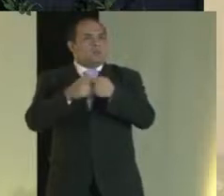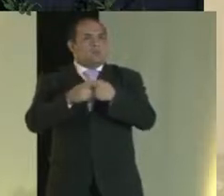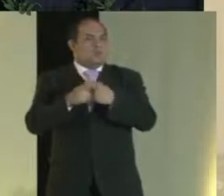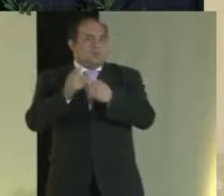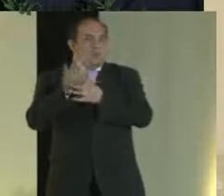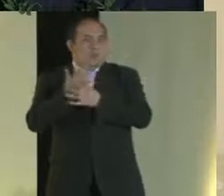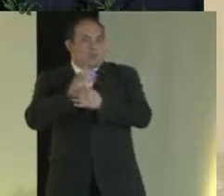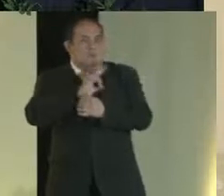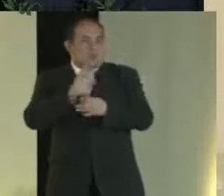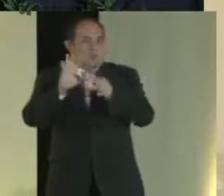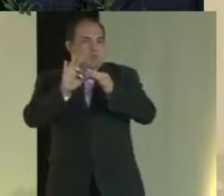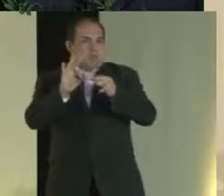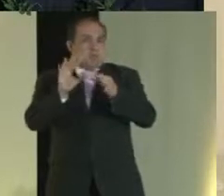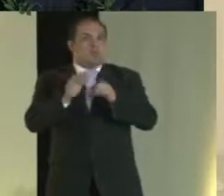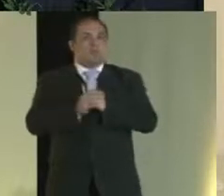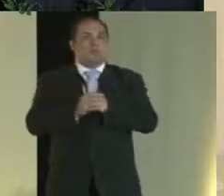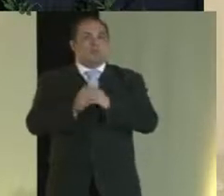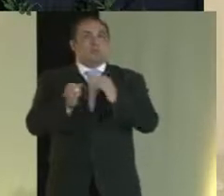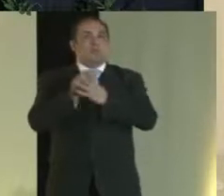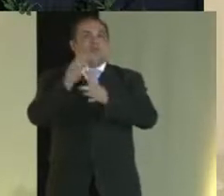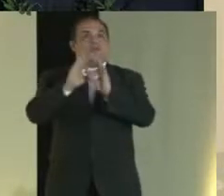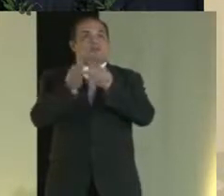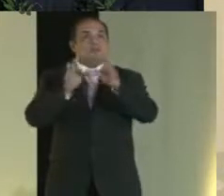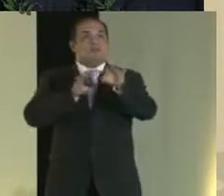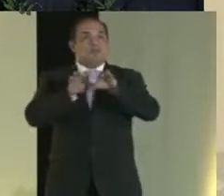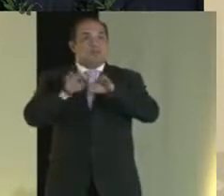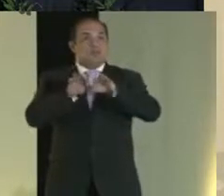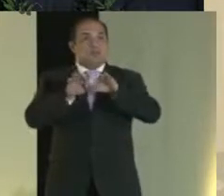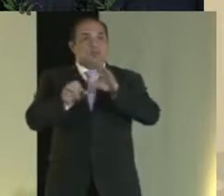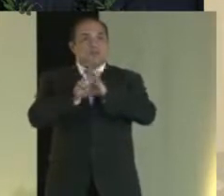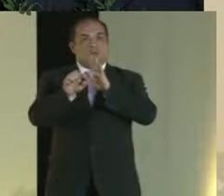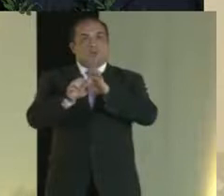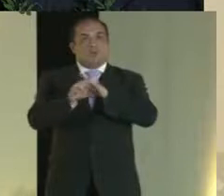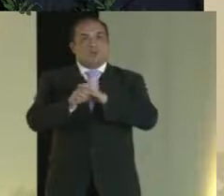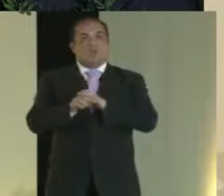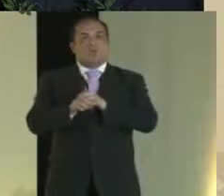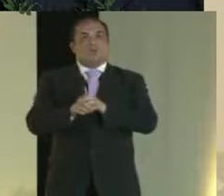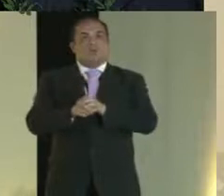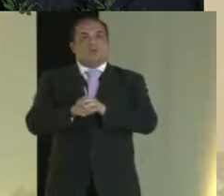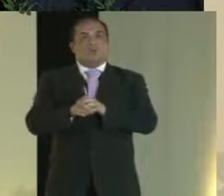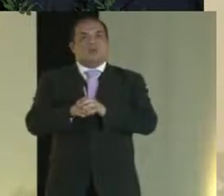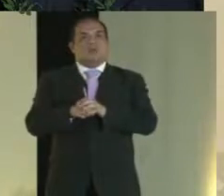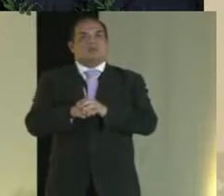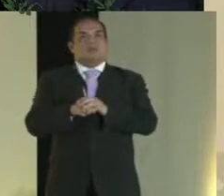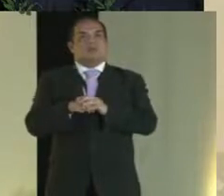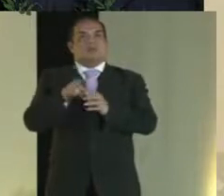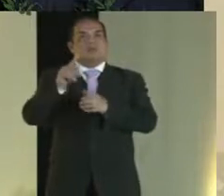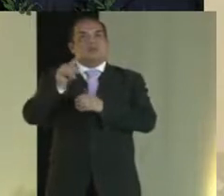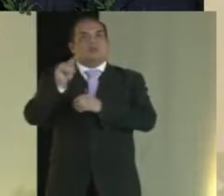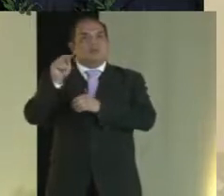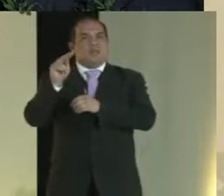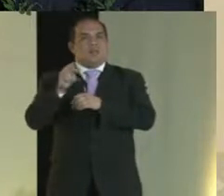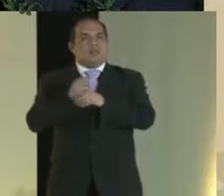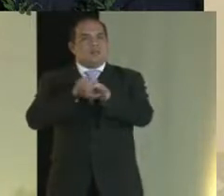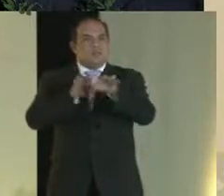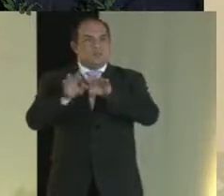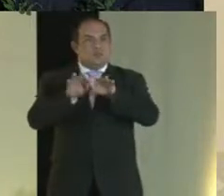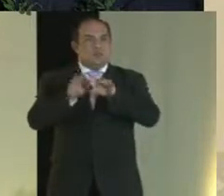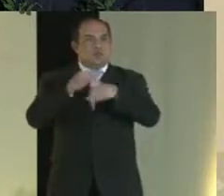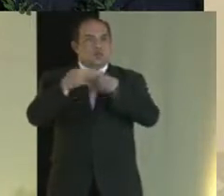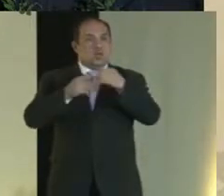nos pudiera decir de las nuevas formas de trabajo como el teletrabajo y todas las aplicaciones